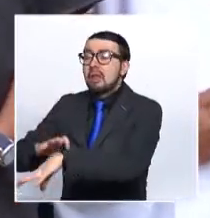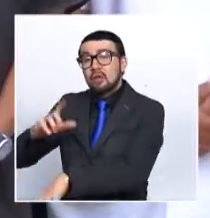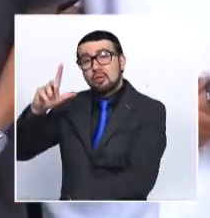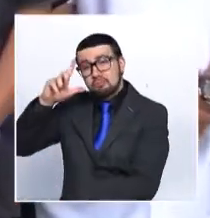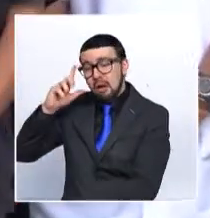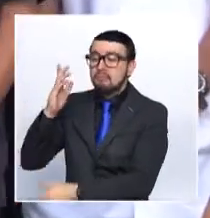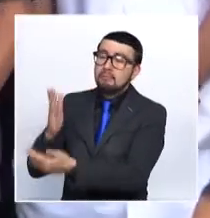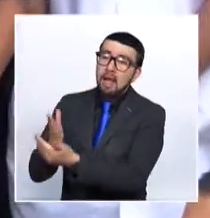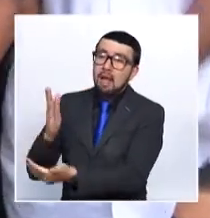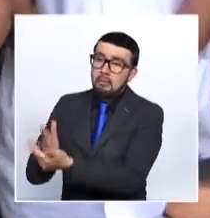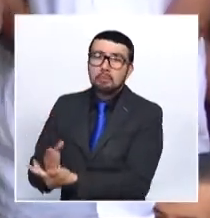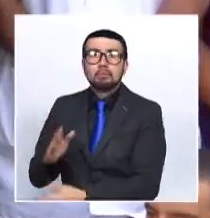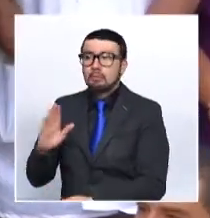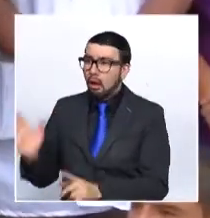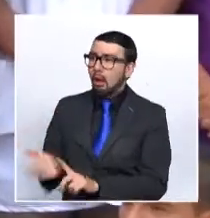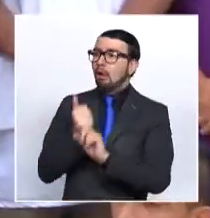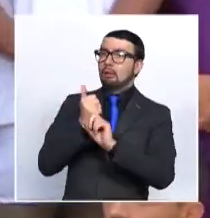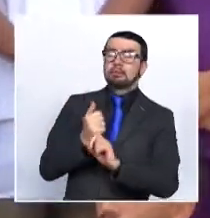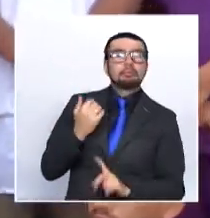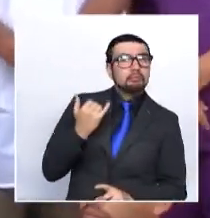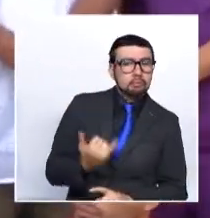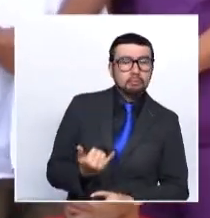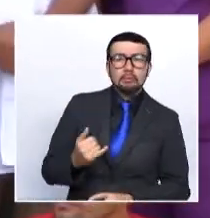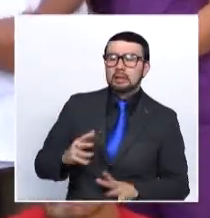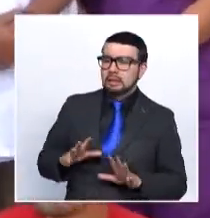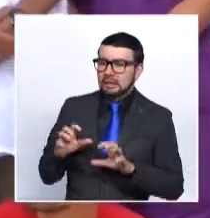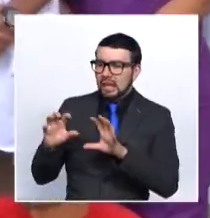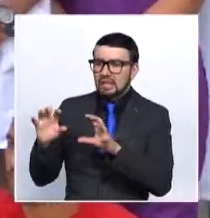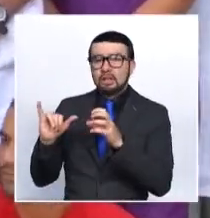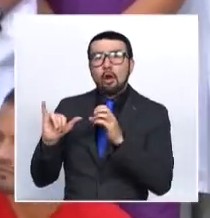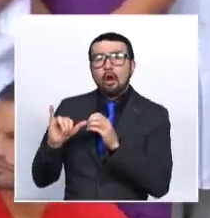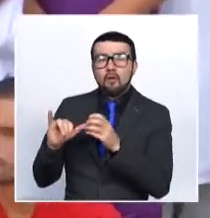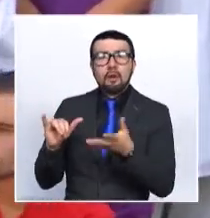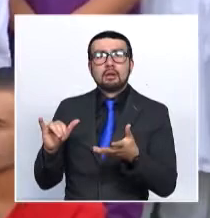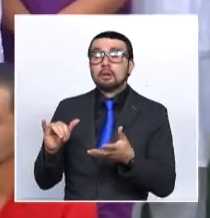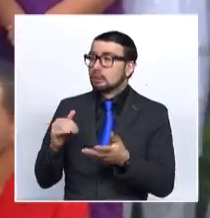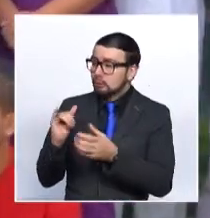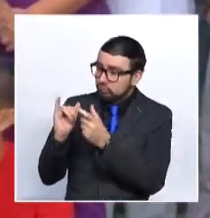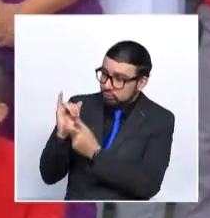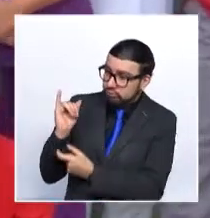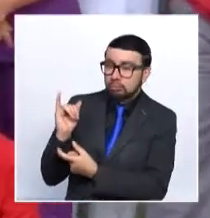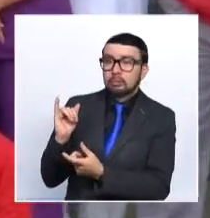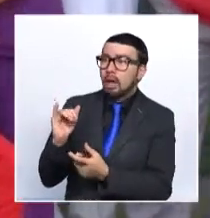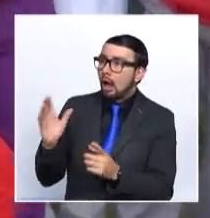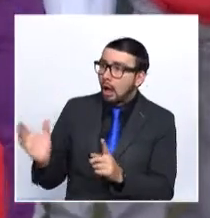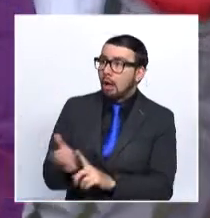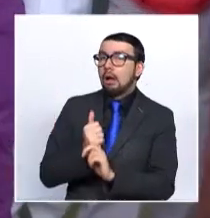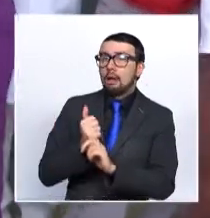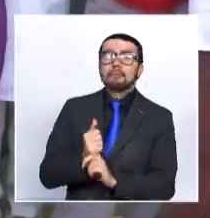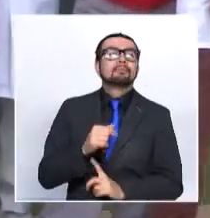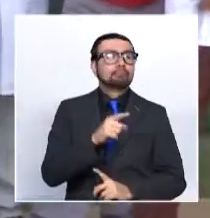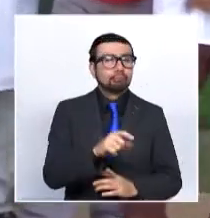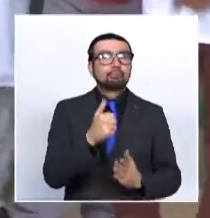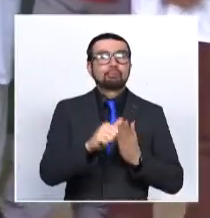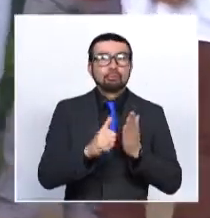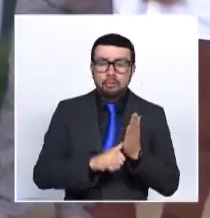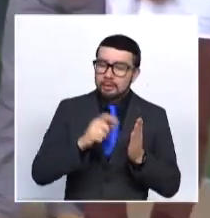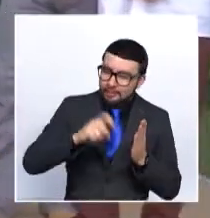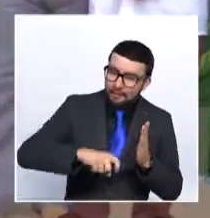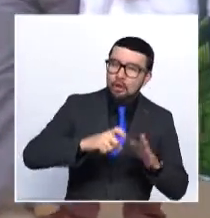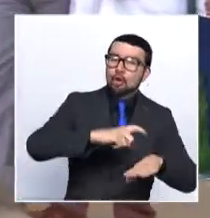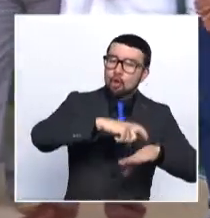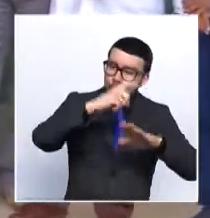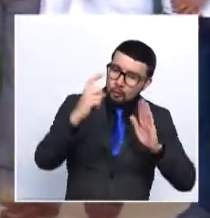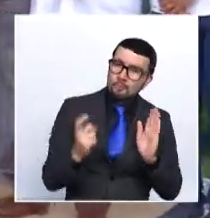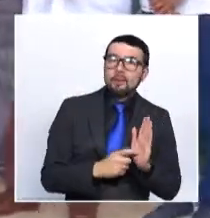no, tenía un cáncer de ovario, tenía un cáncer de útero, tenía en otra parte, lo lleva a uno a decir, el programa tiene que ser completo, como lo decía